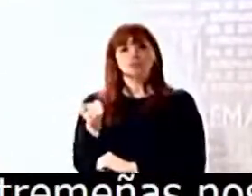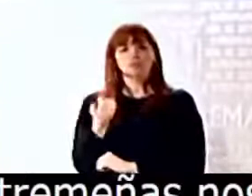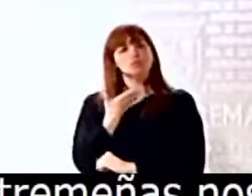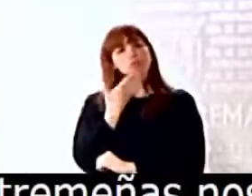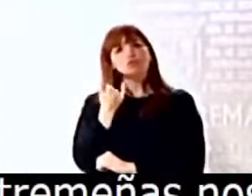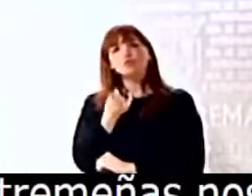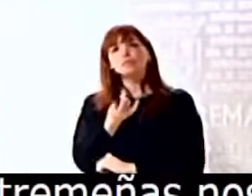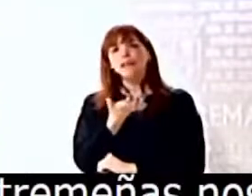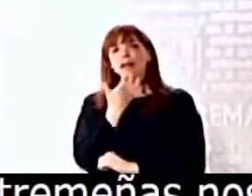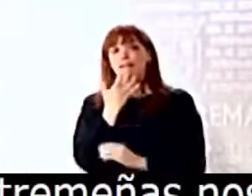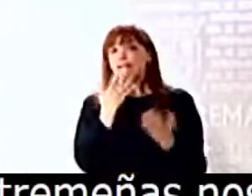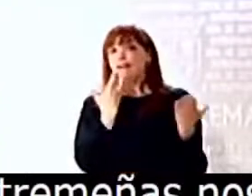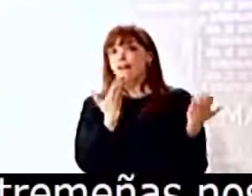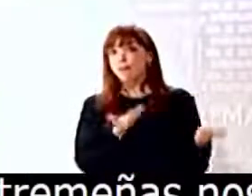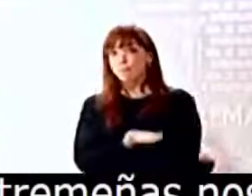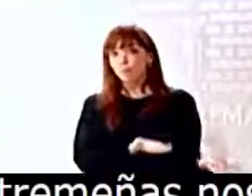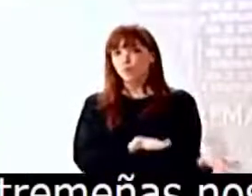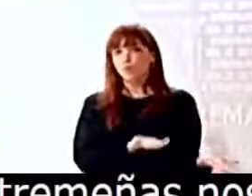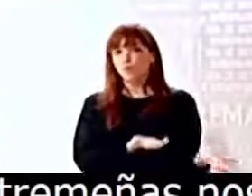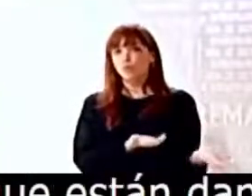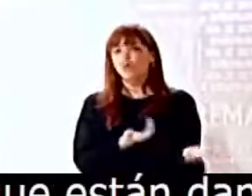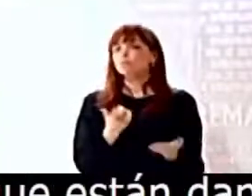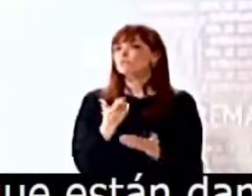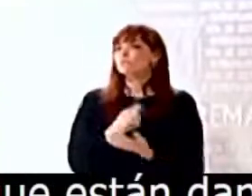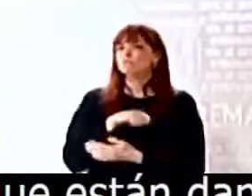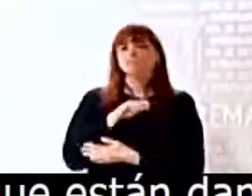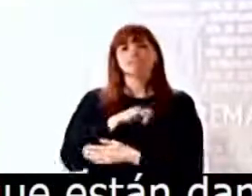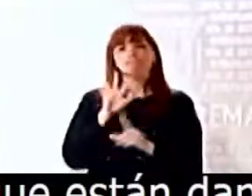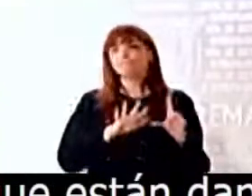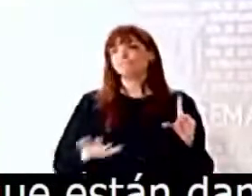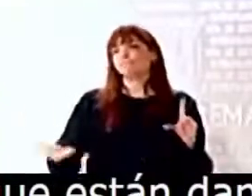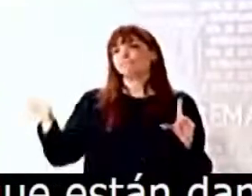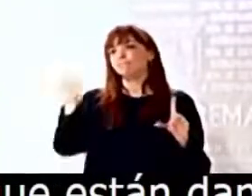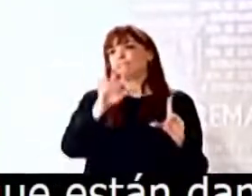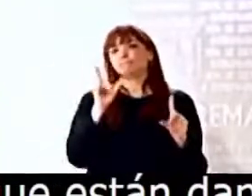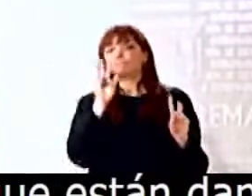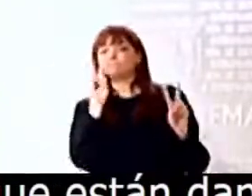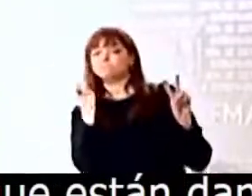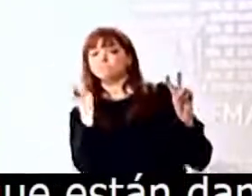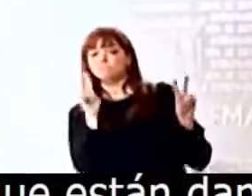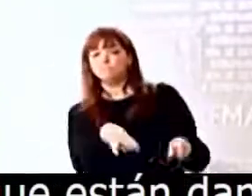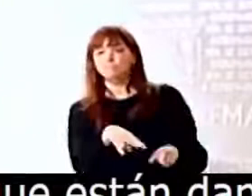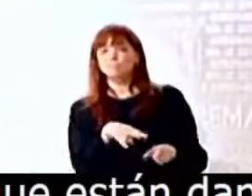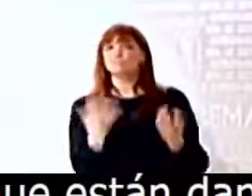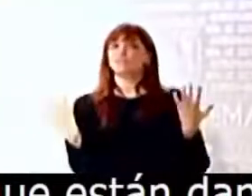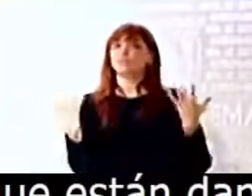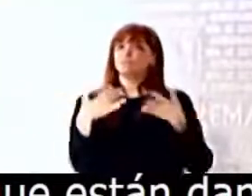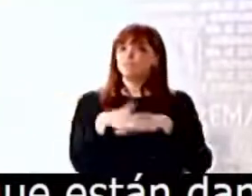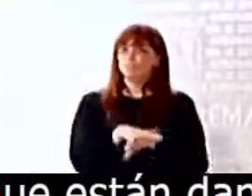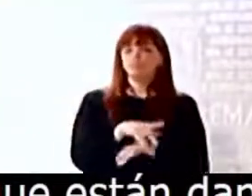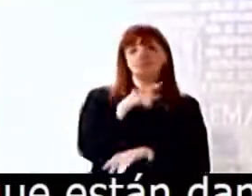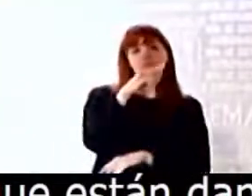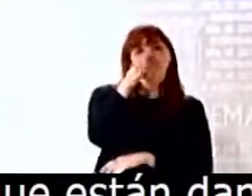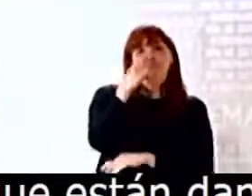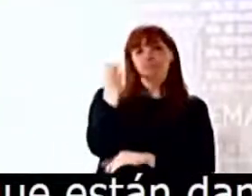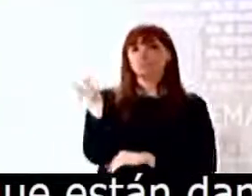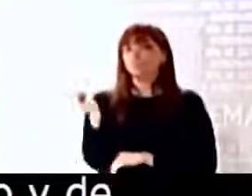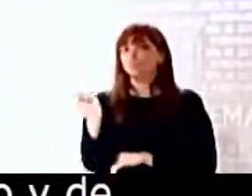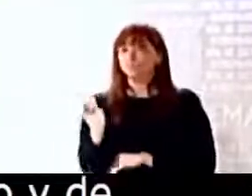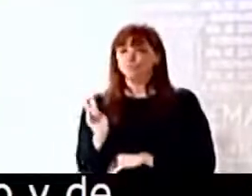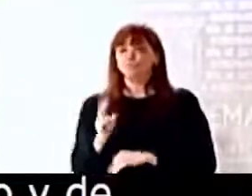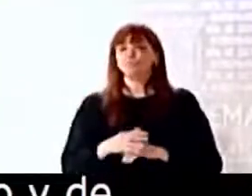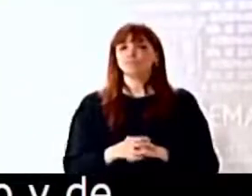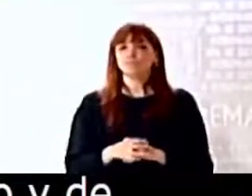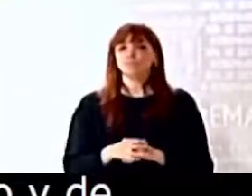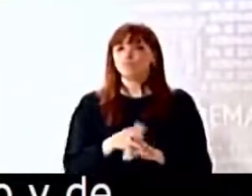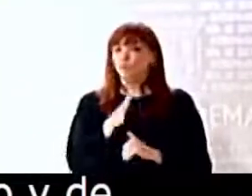ejemplo que están dando en toda España la fusión de Don Benito y de Villanueva de la Serena.